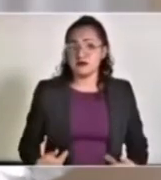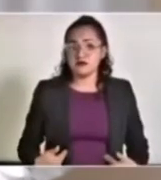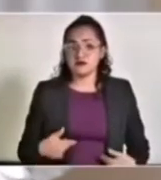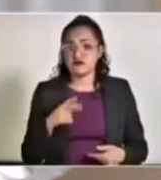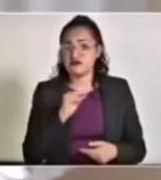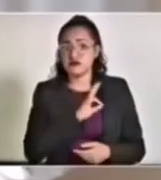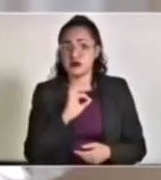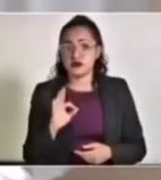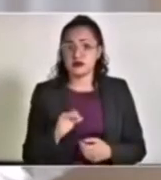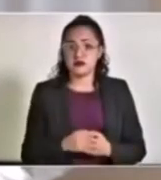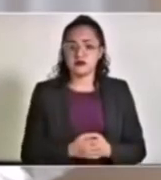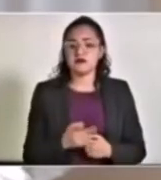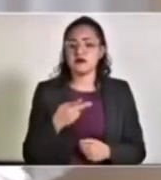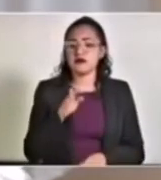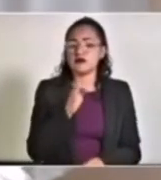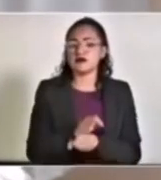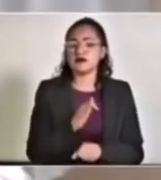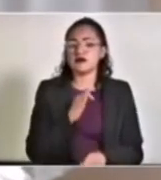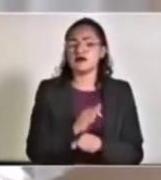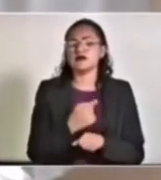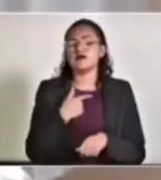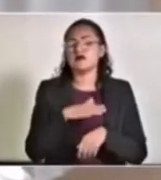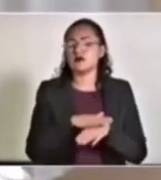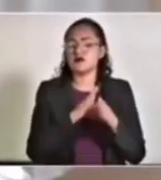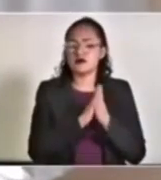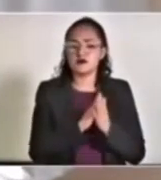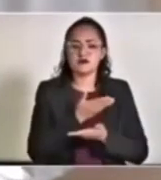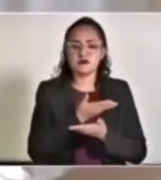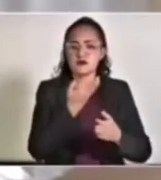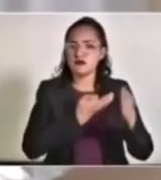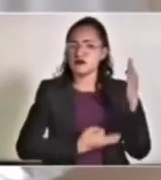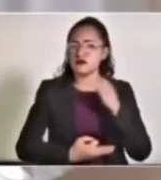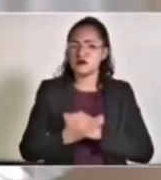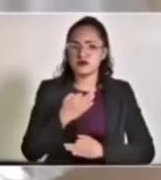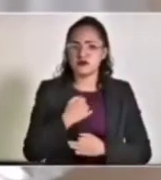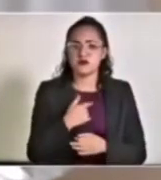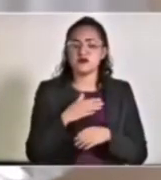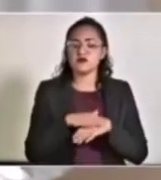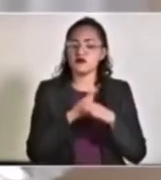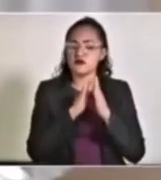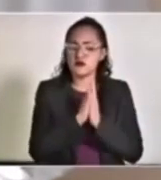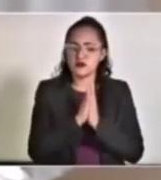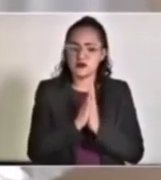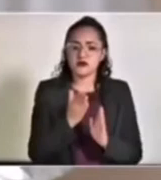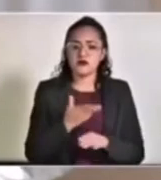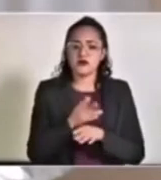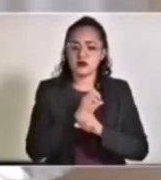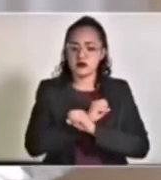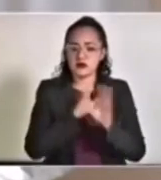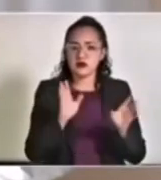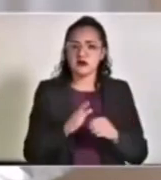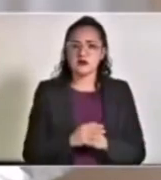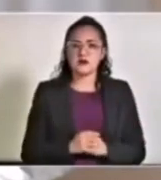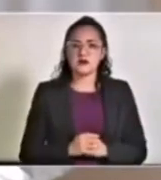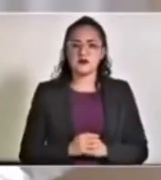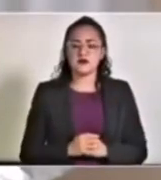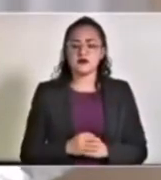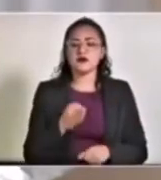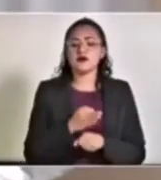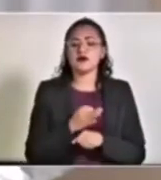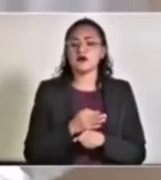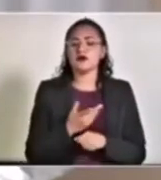pero si nos mantenemos estableciendo de manera muy clara la posición del